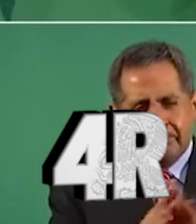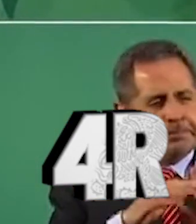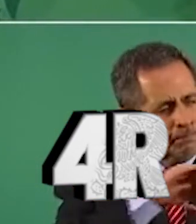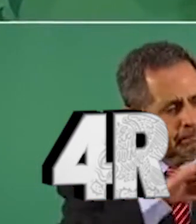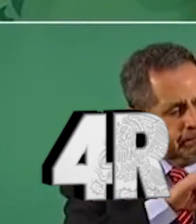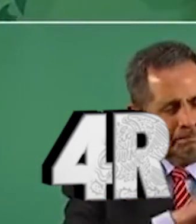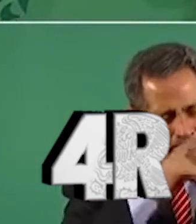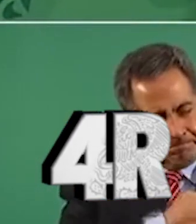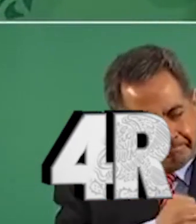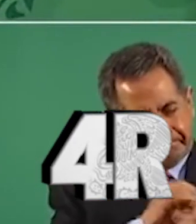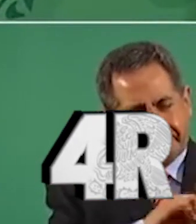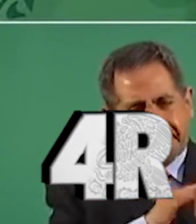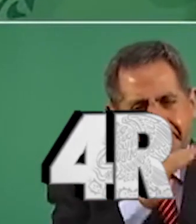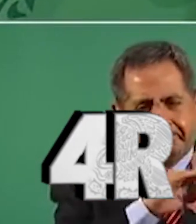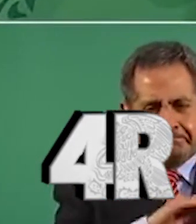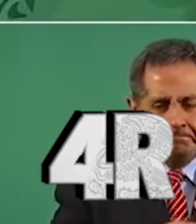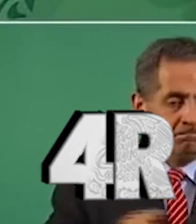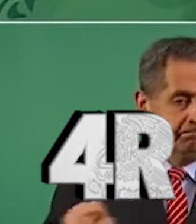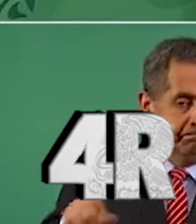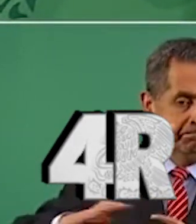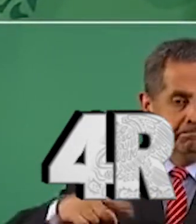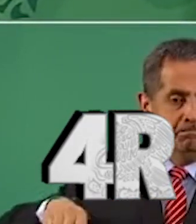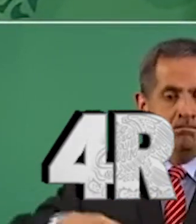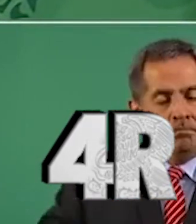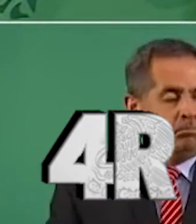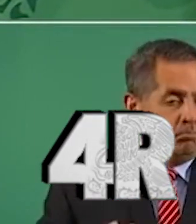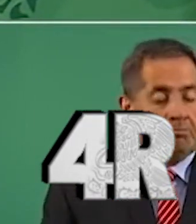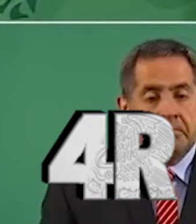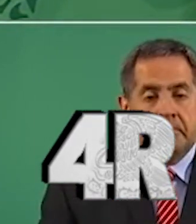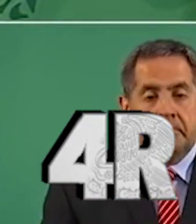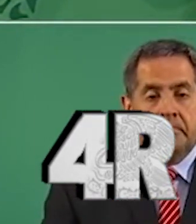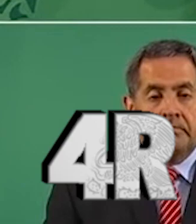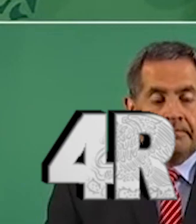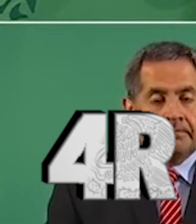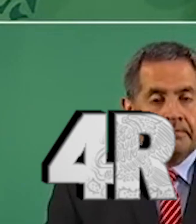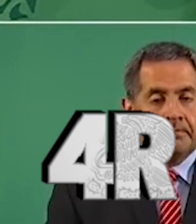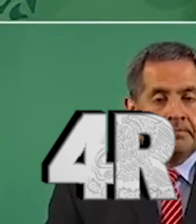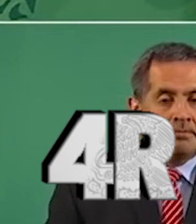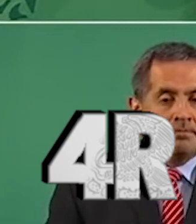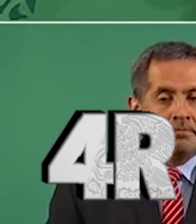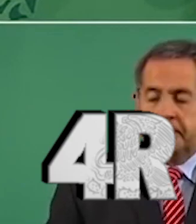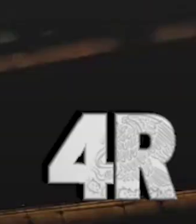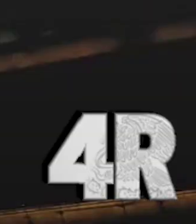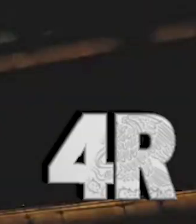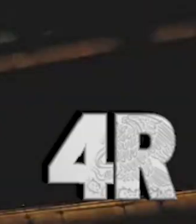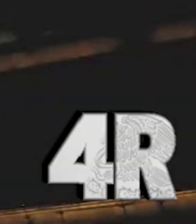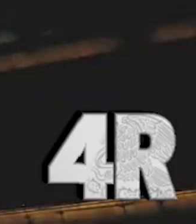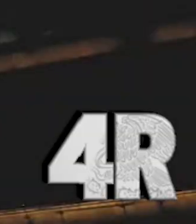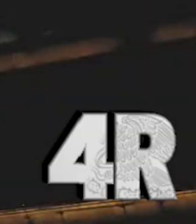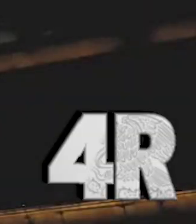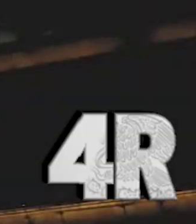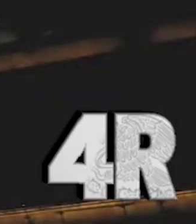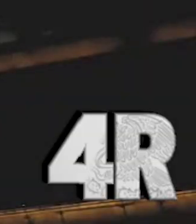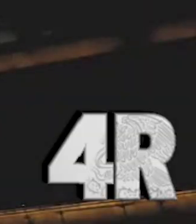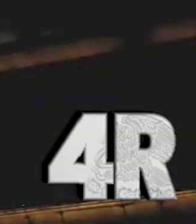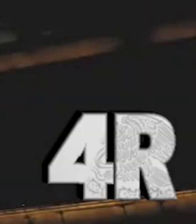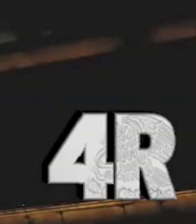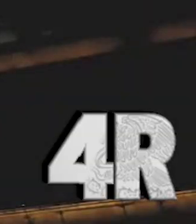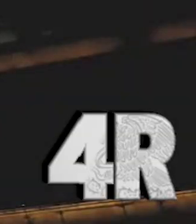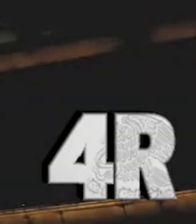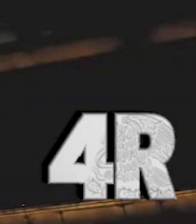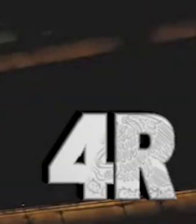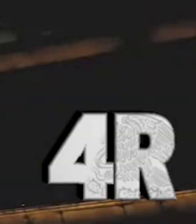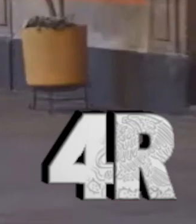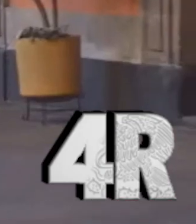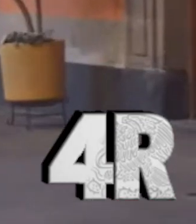interés de todo el pueblo. Sin embargo, ciudadanos, definitivamente en la conferencia matutina se dejó entrever el interés